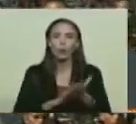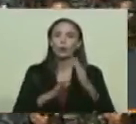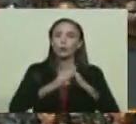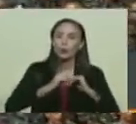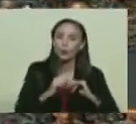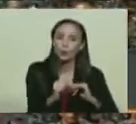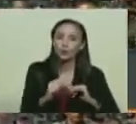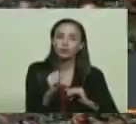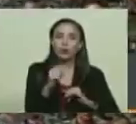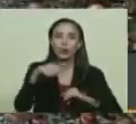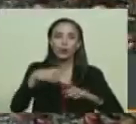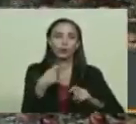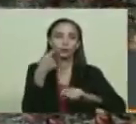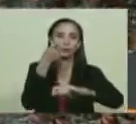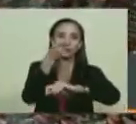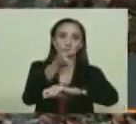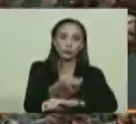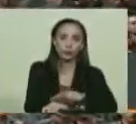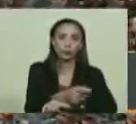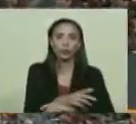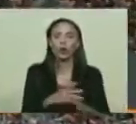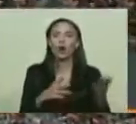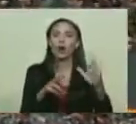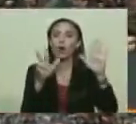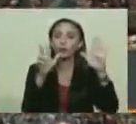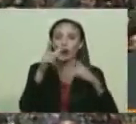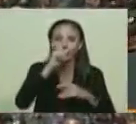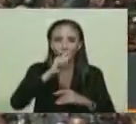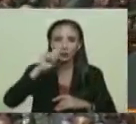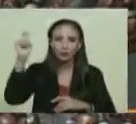bolivarianos hoy en su octavo aniversario.